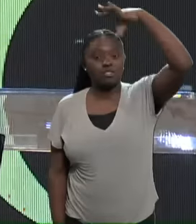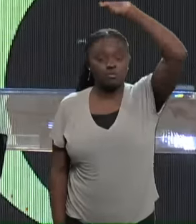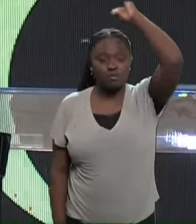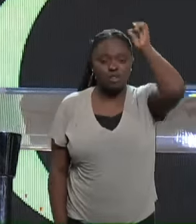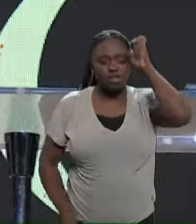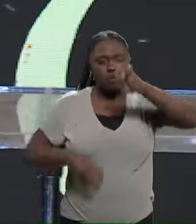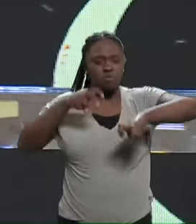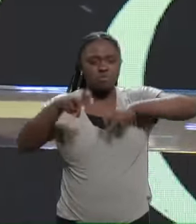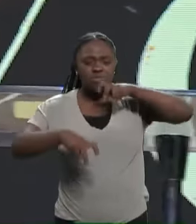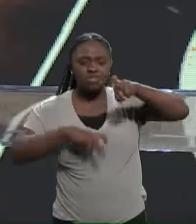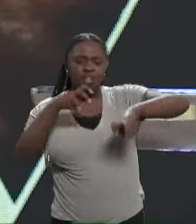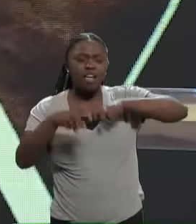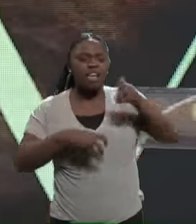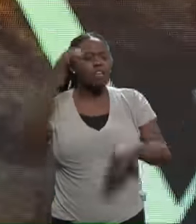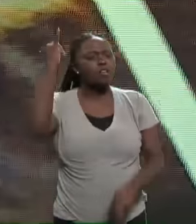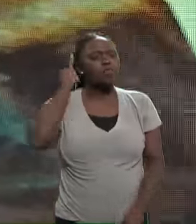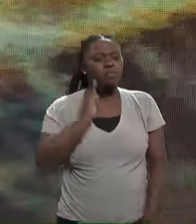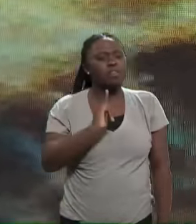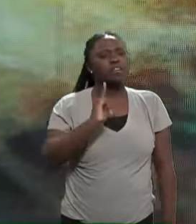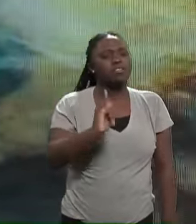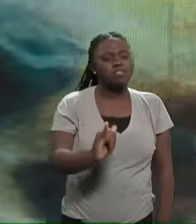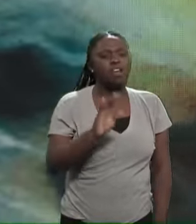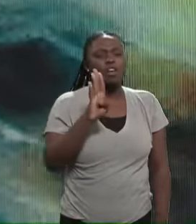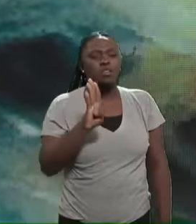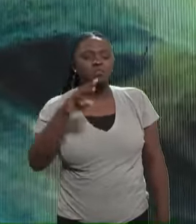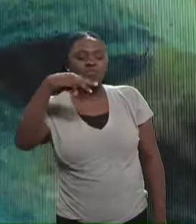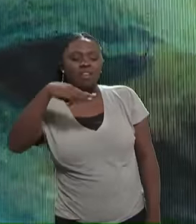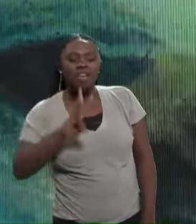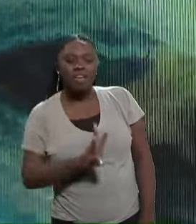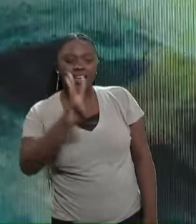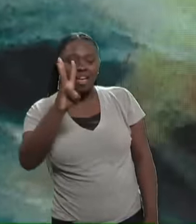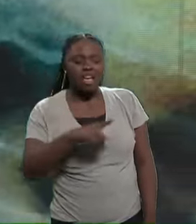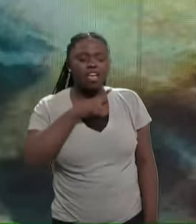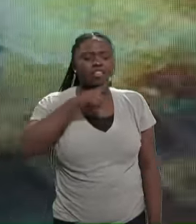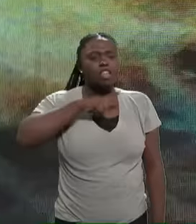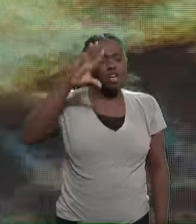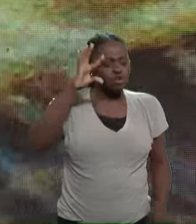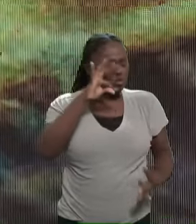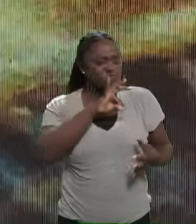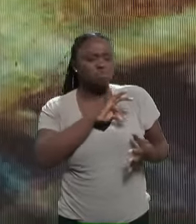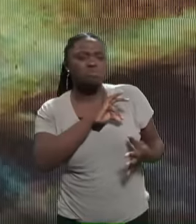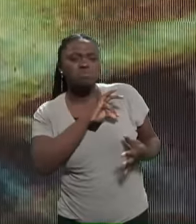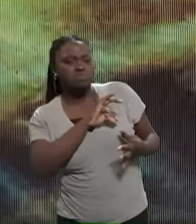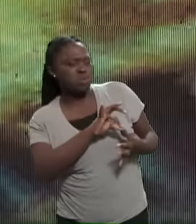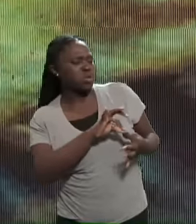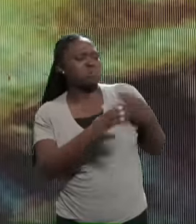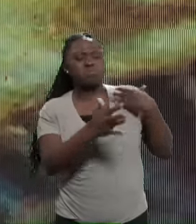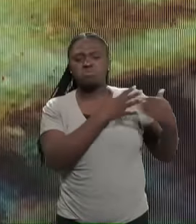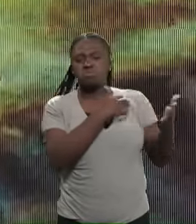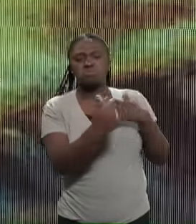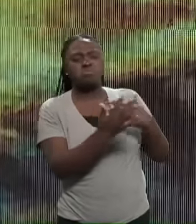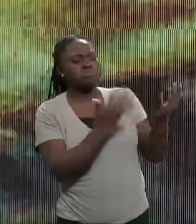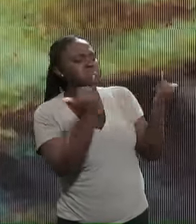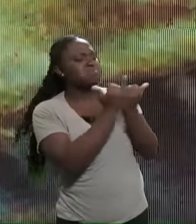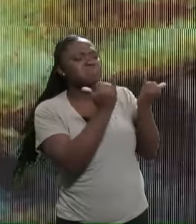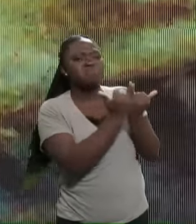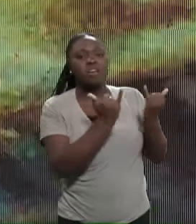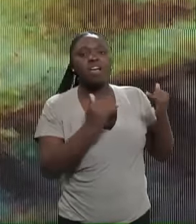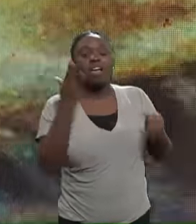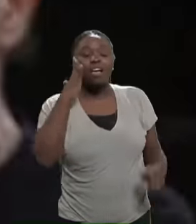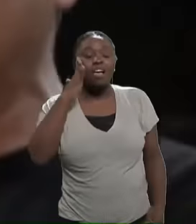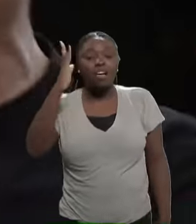bicicleta profetizando: una vez me hablo. Quien tenga espíritu no está ni ahí con la fofoquera. Él sabe que